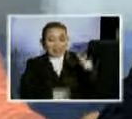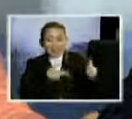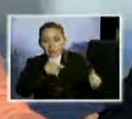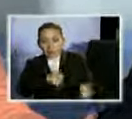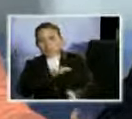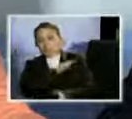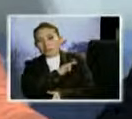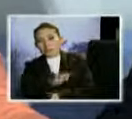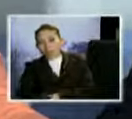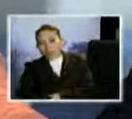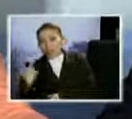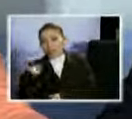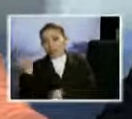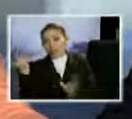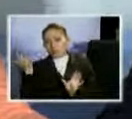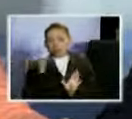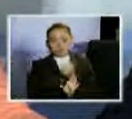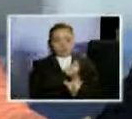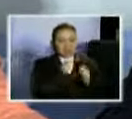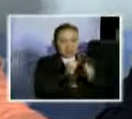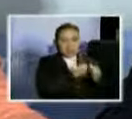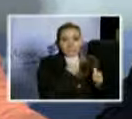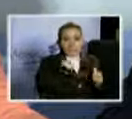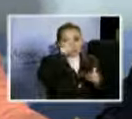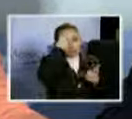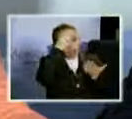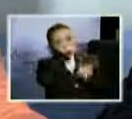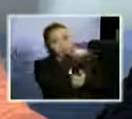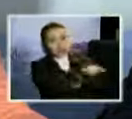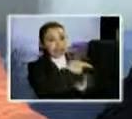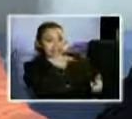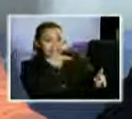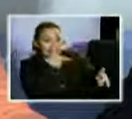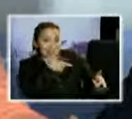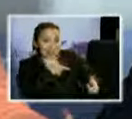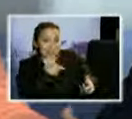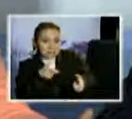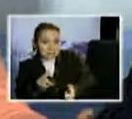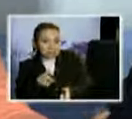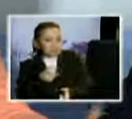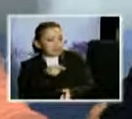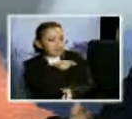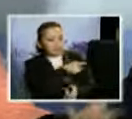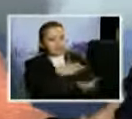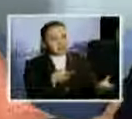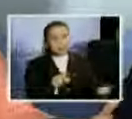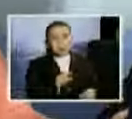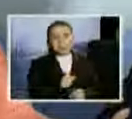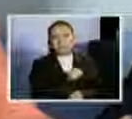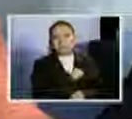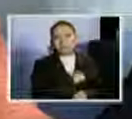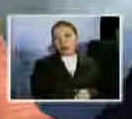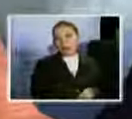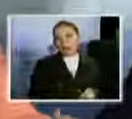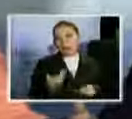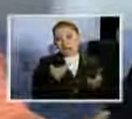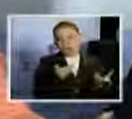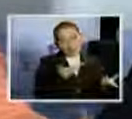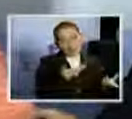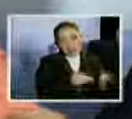puede ser que sea un poco el huérfano. La gente considera que las armas no son malas en sí